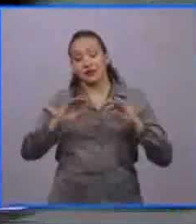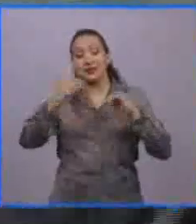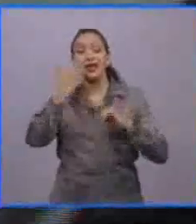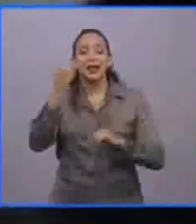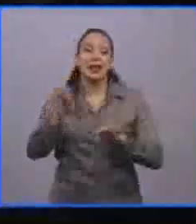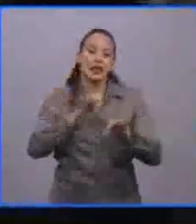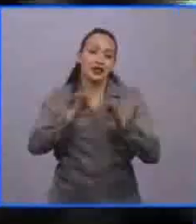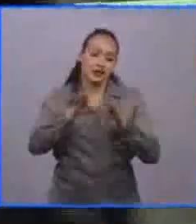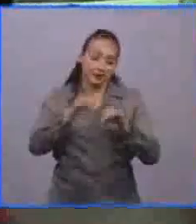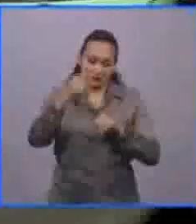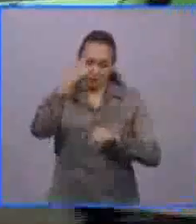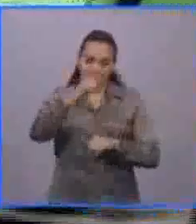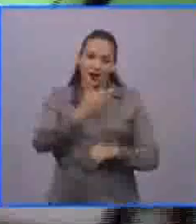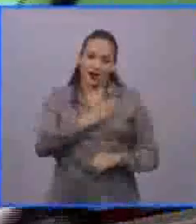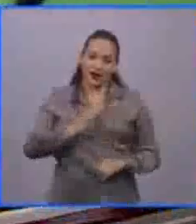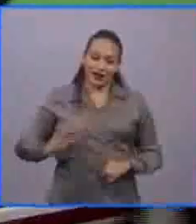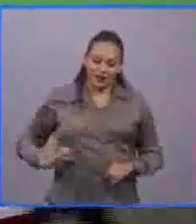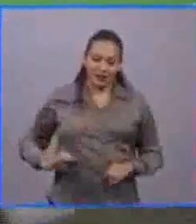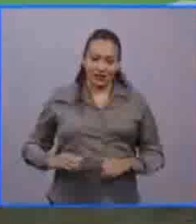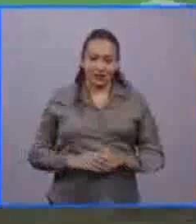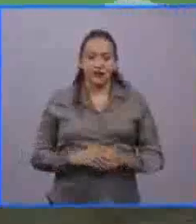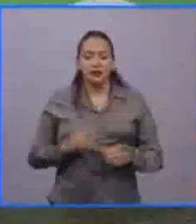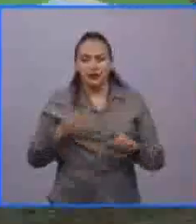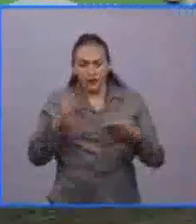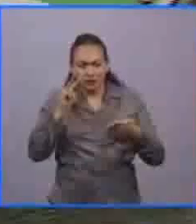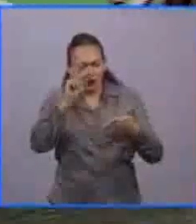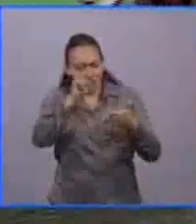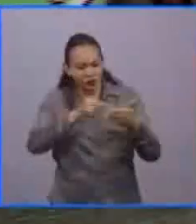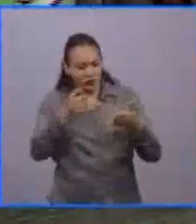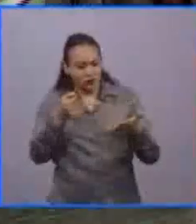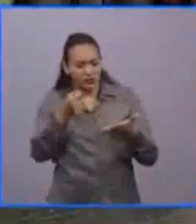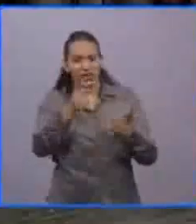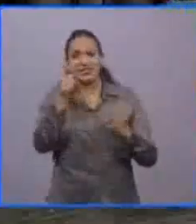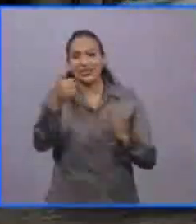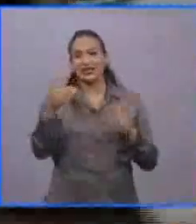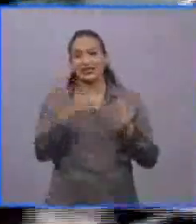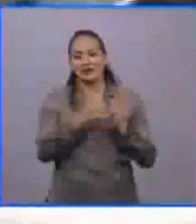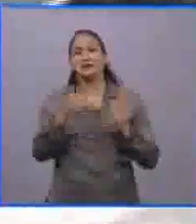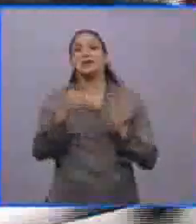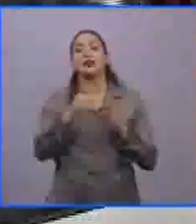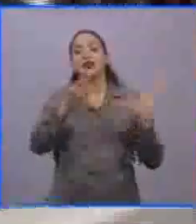candidatura independiente, en los que se registraron ingresos por